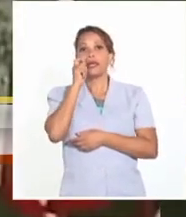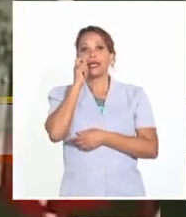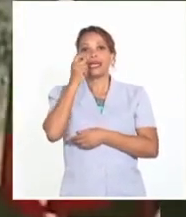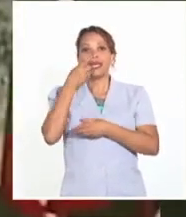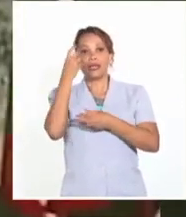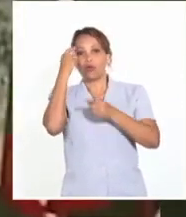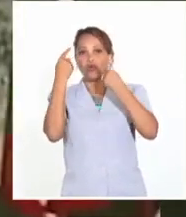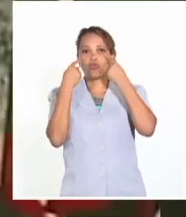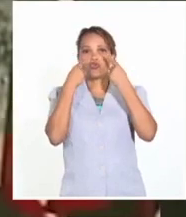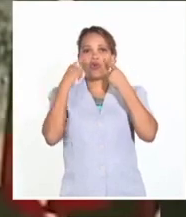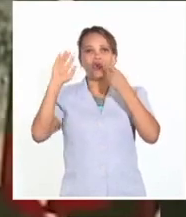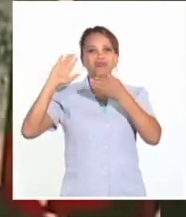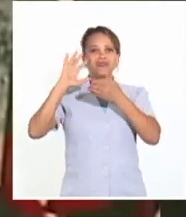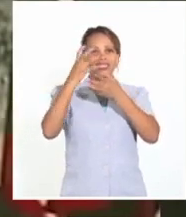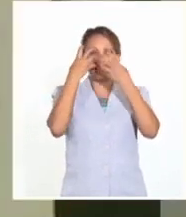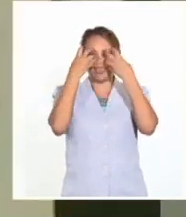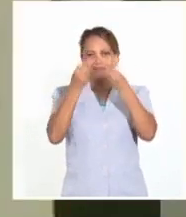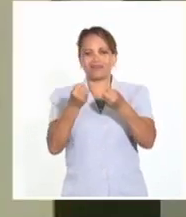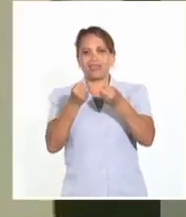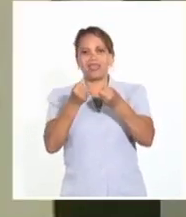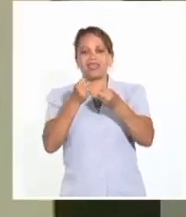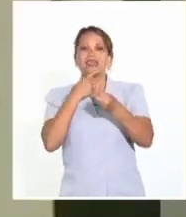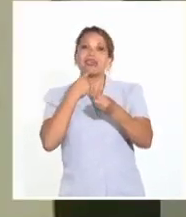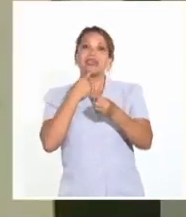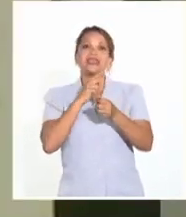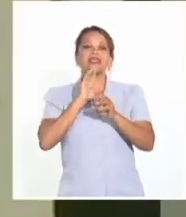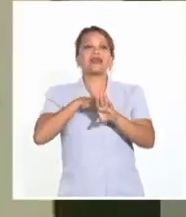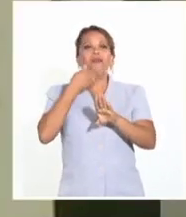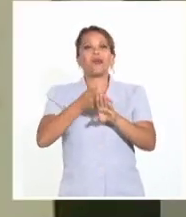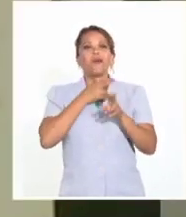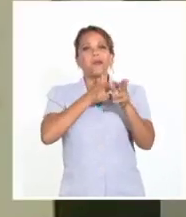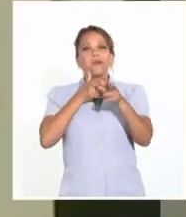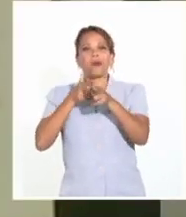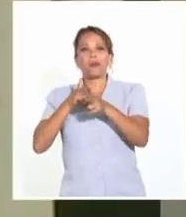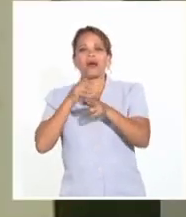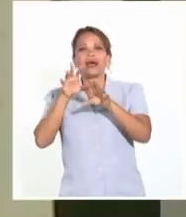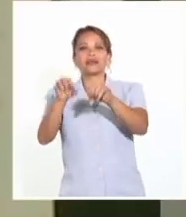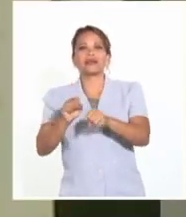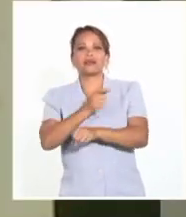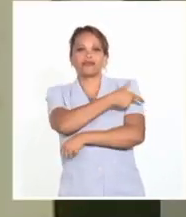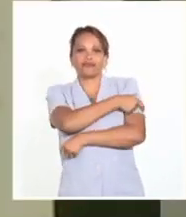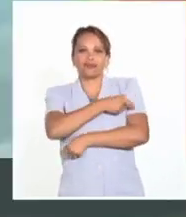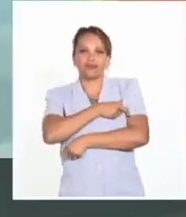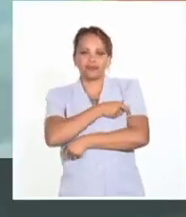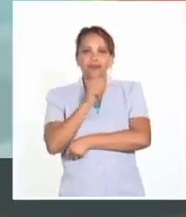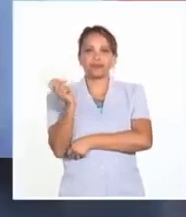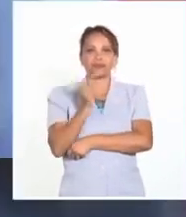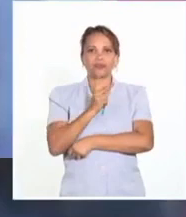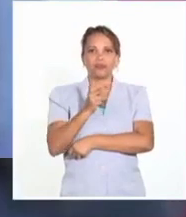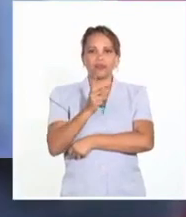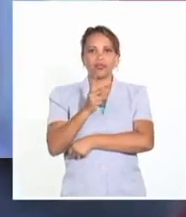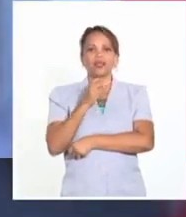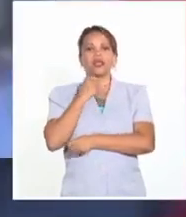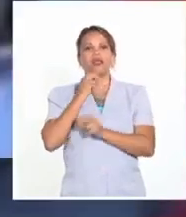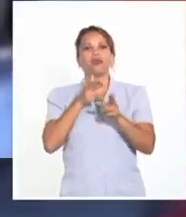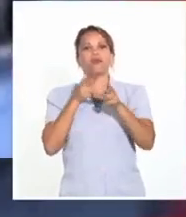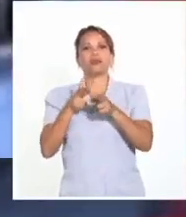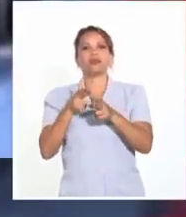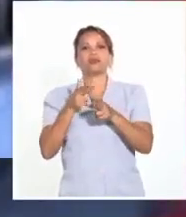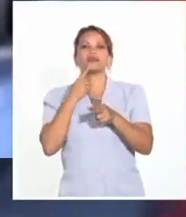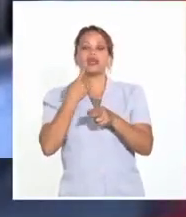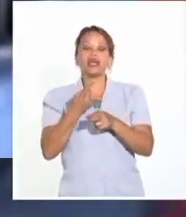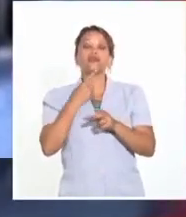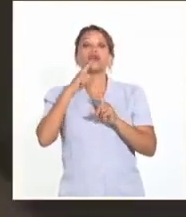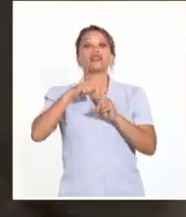brutal tortura y que fuera asesinado tras los asaltos a los cuarteles Moncada y Carlos Manuel de Céspedes es un